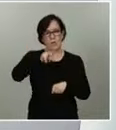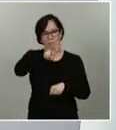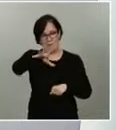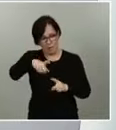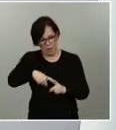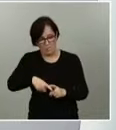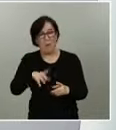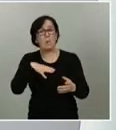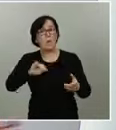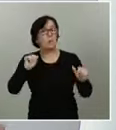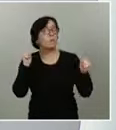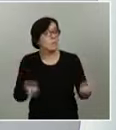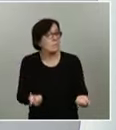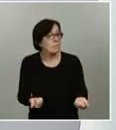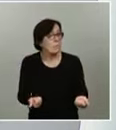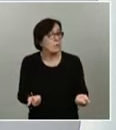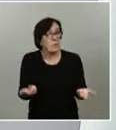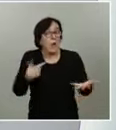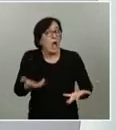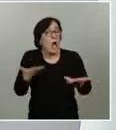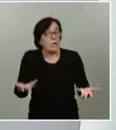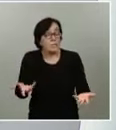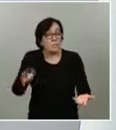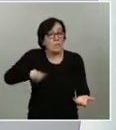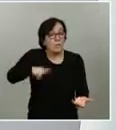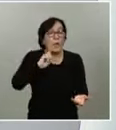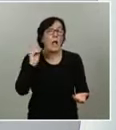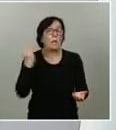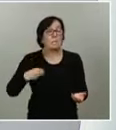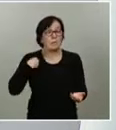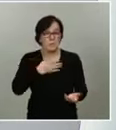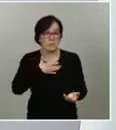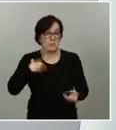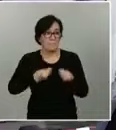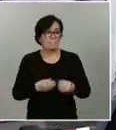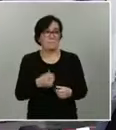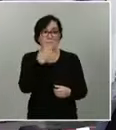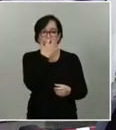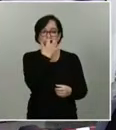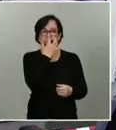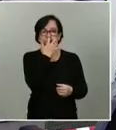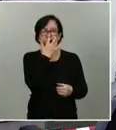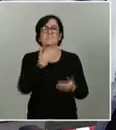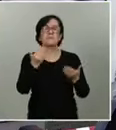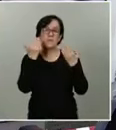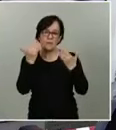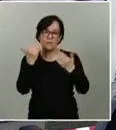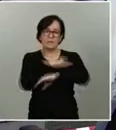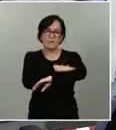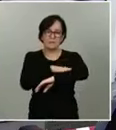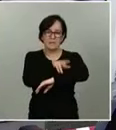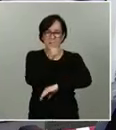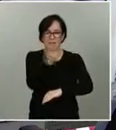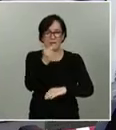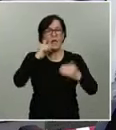empezar, estamos a disposición de ustedes para las preguntas que nos quieran trasladar. Gracias, ministros y responsables